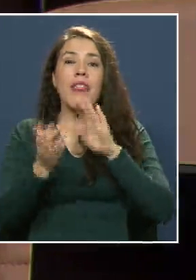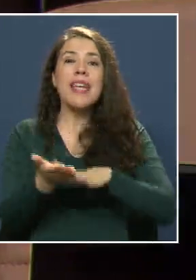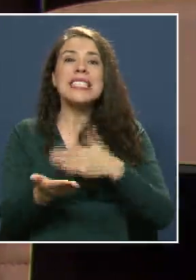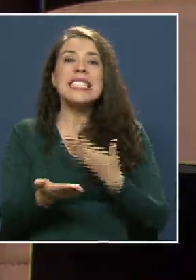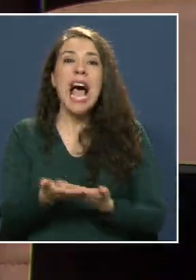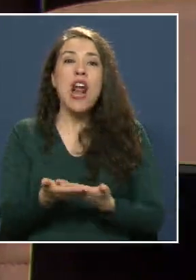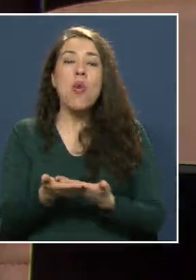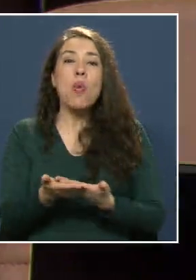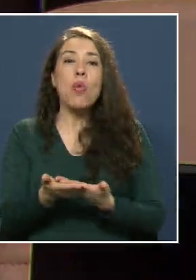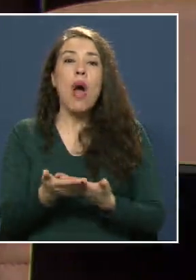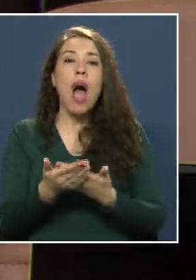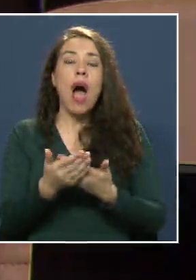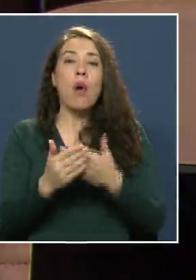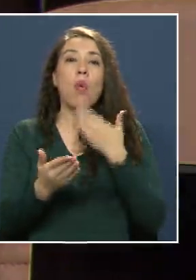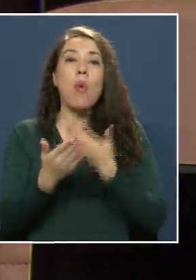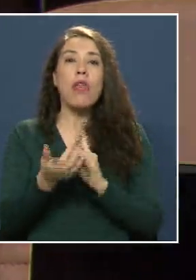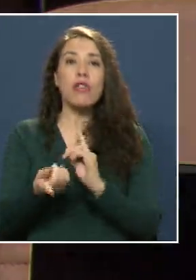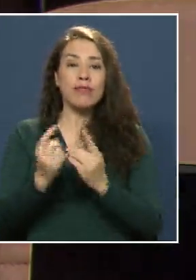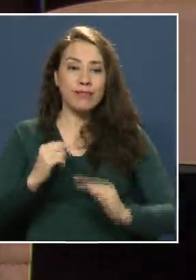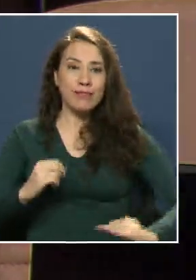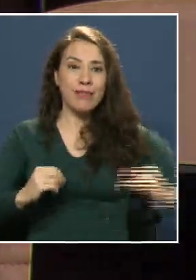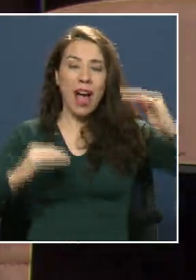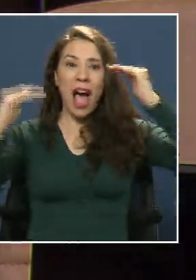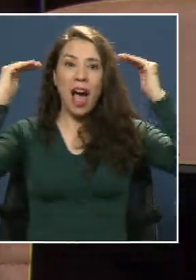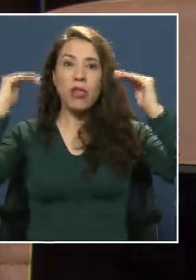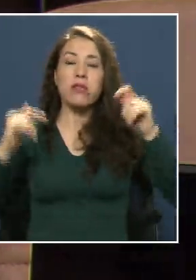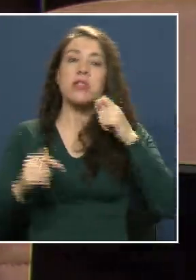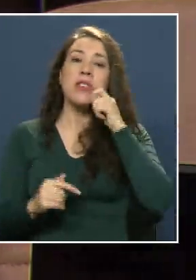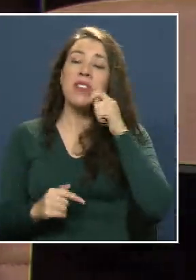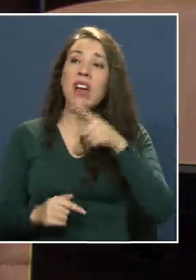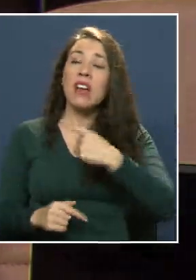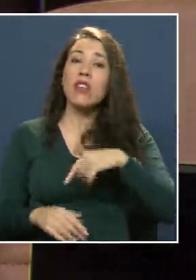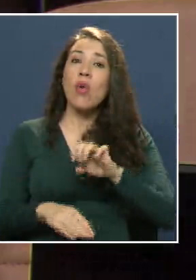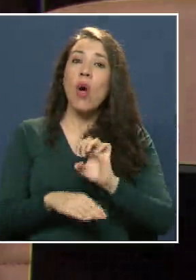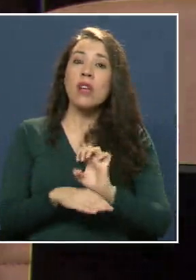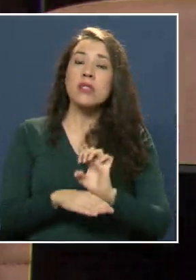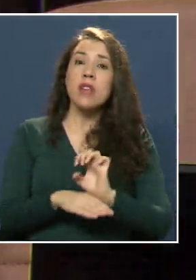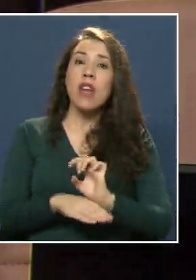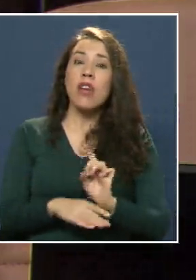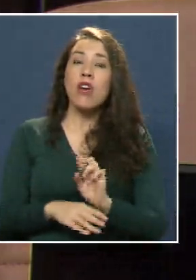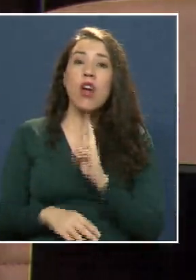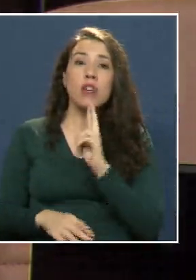adulta. Así, una respuesta negativa y ausente del Estado, la